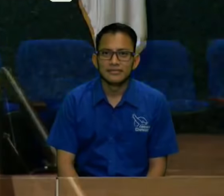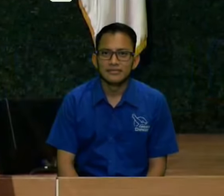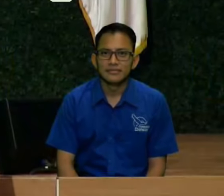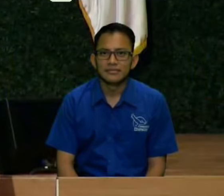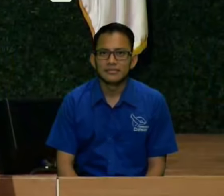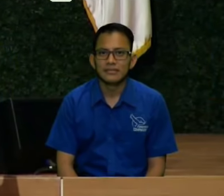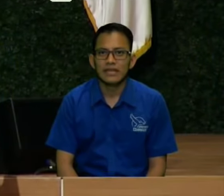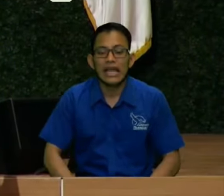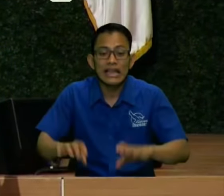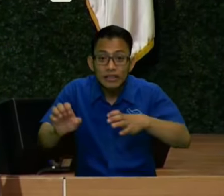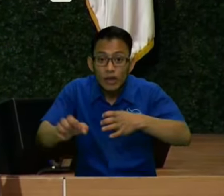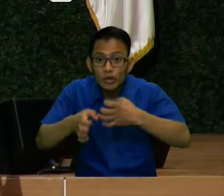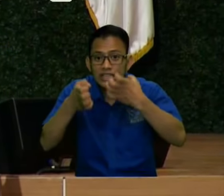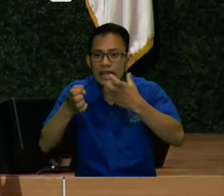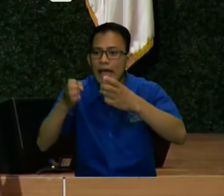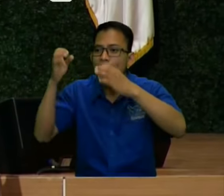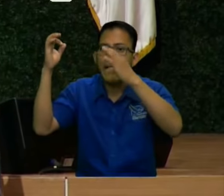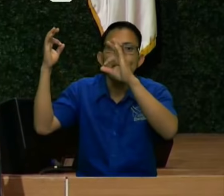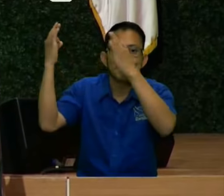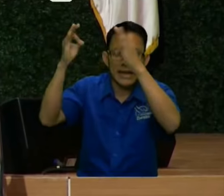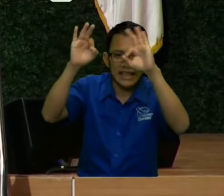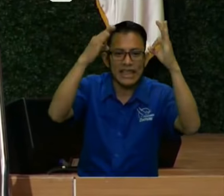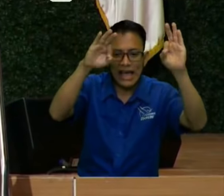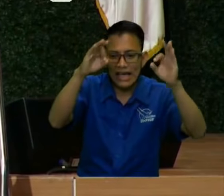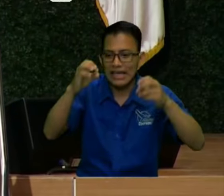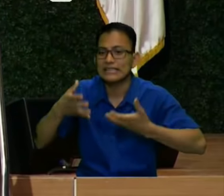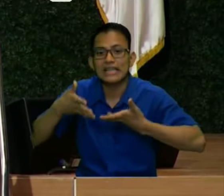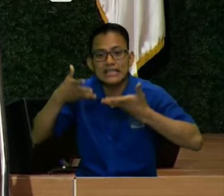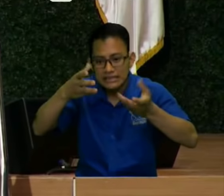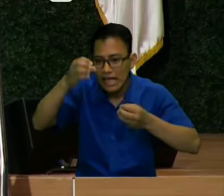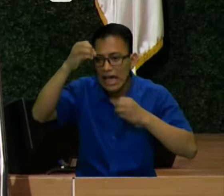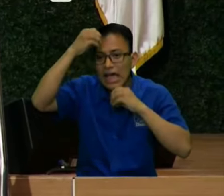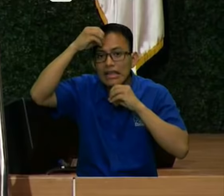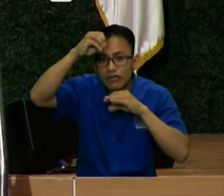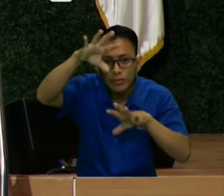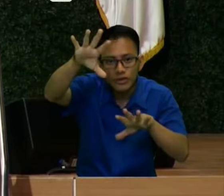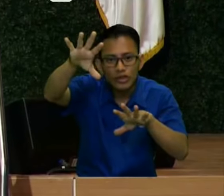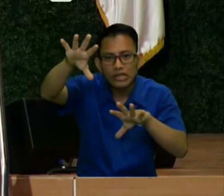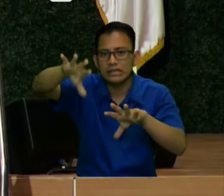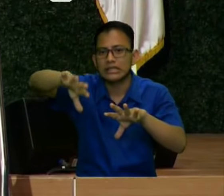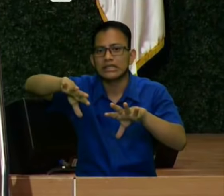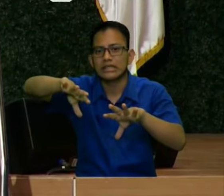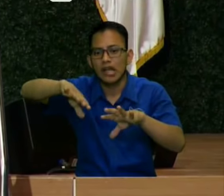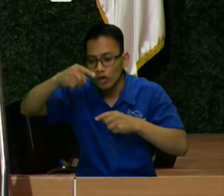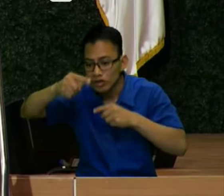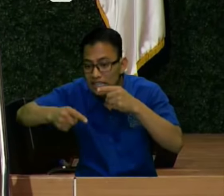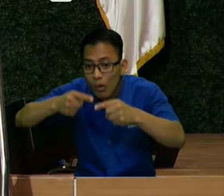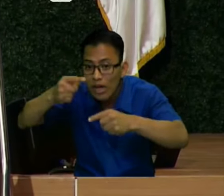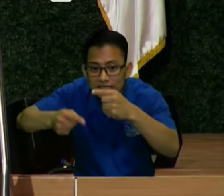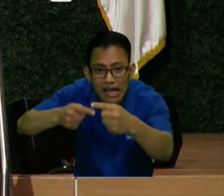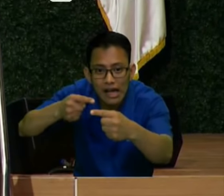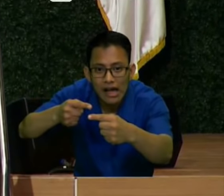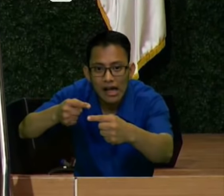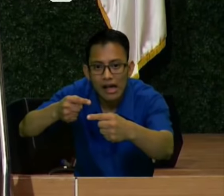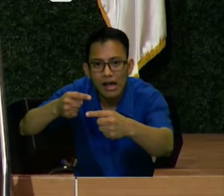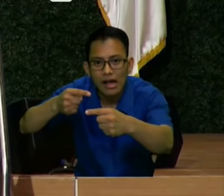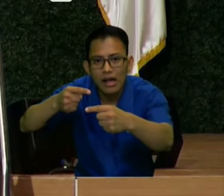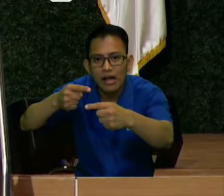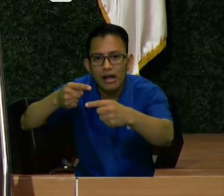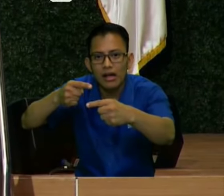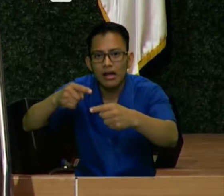Entonces, un mensaje en donde se les está dando la información va a causar definitivamente a algunos, sobre todo los que